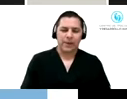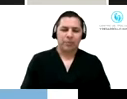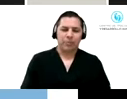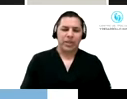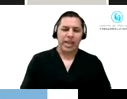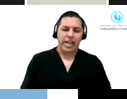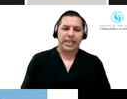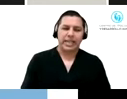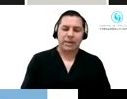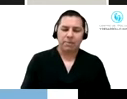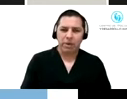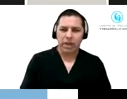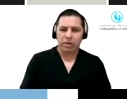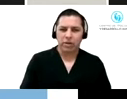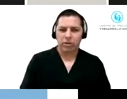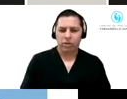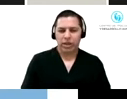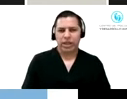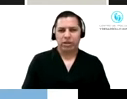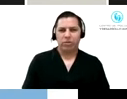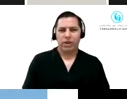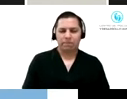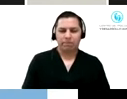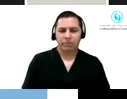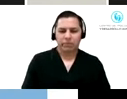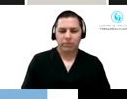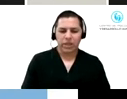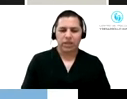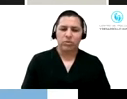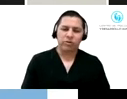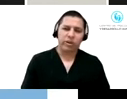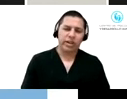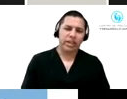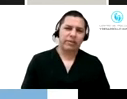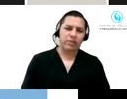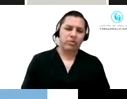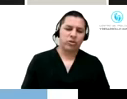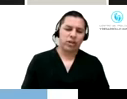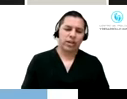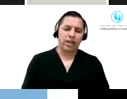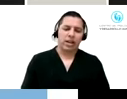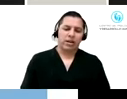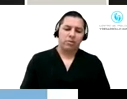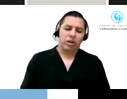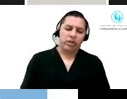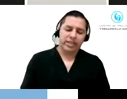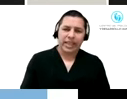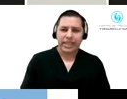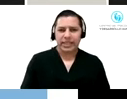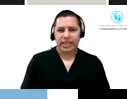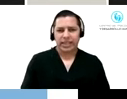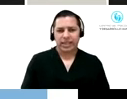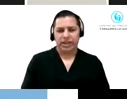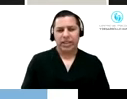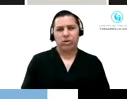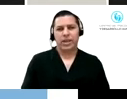frustraciones. El desempleo en el hombre es muy fuerte a nivel emocional, por eso hay